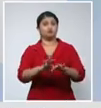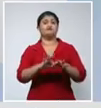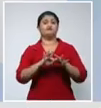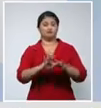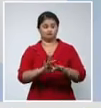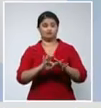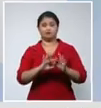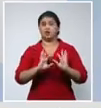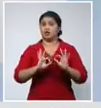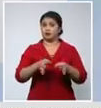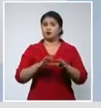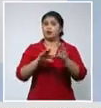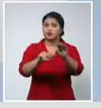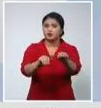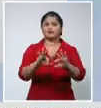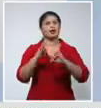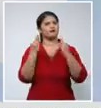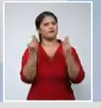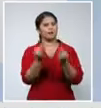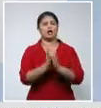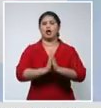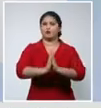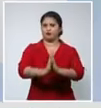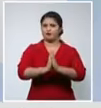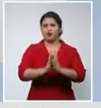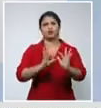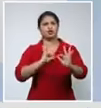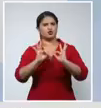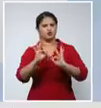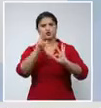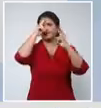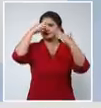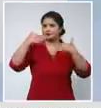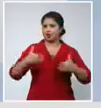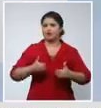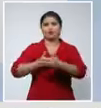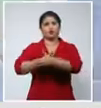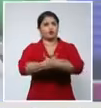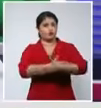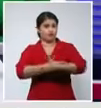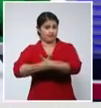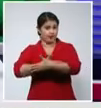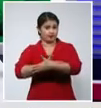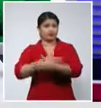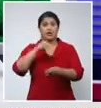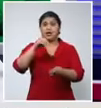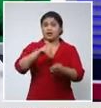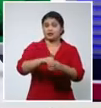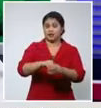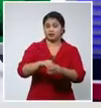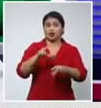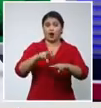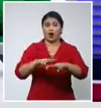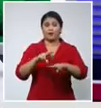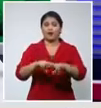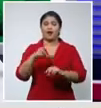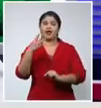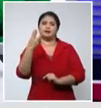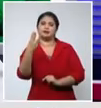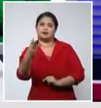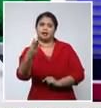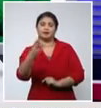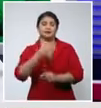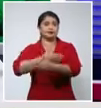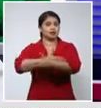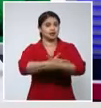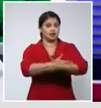riesgo para la salud de nuestros niños. La Habana, 3 de estos 10 lactantes, Camagüey y Granma